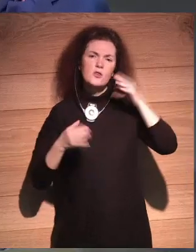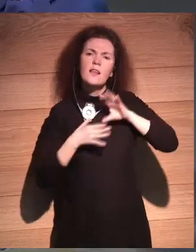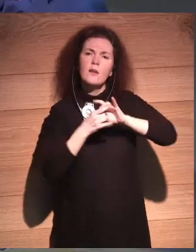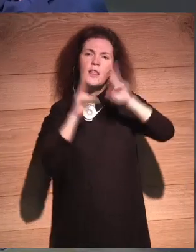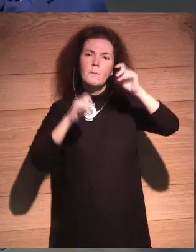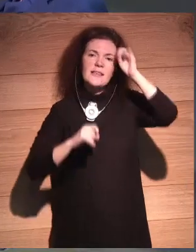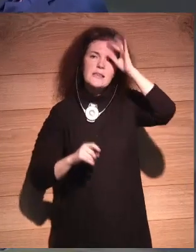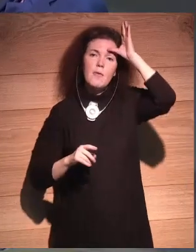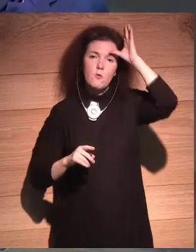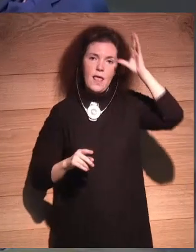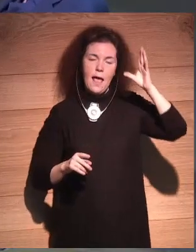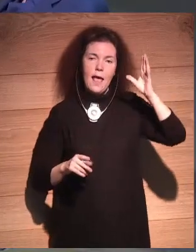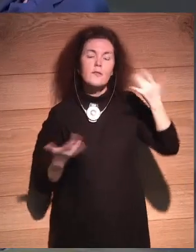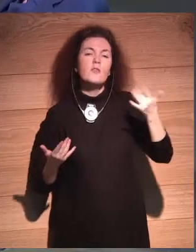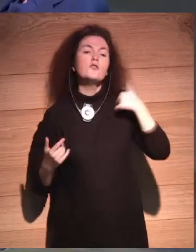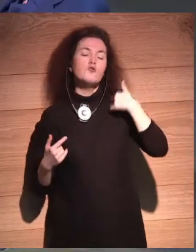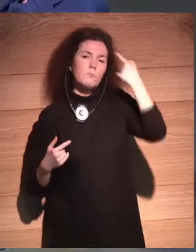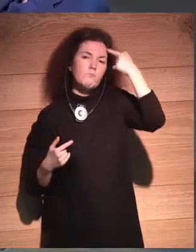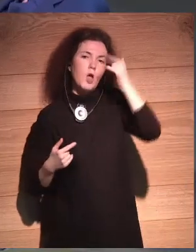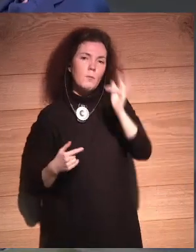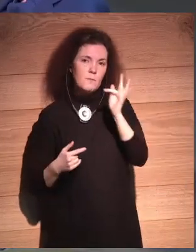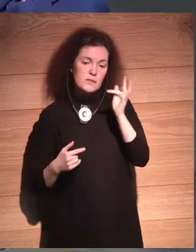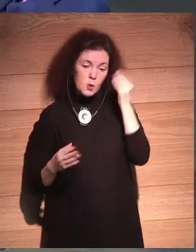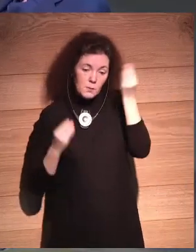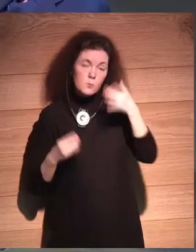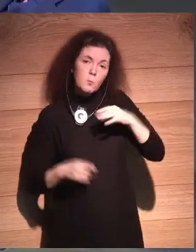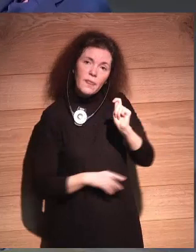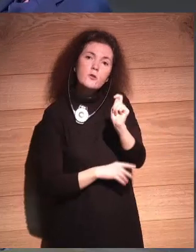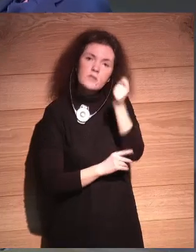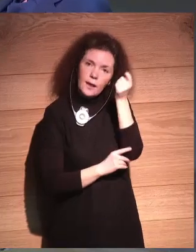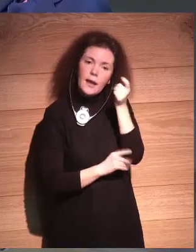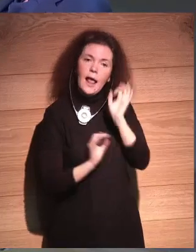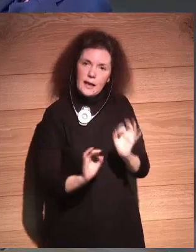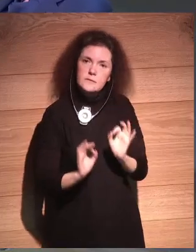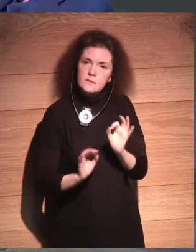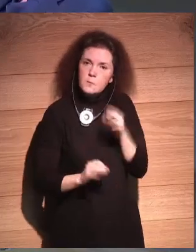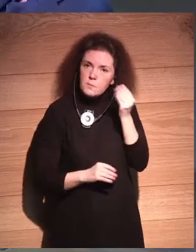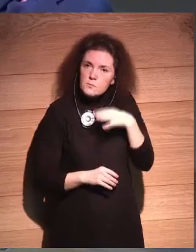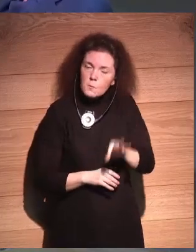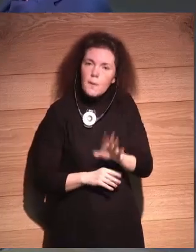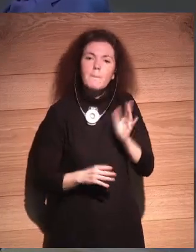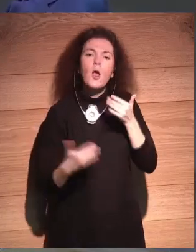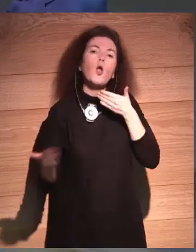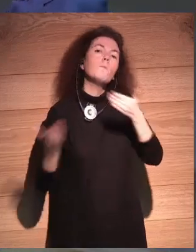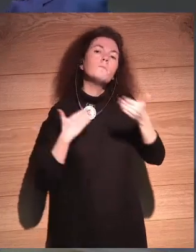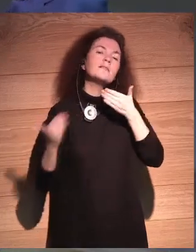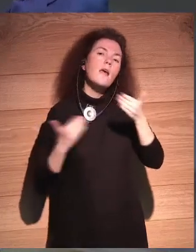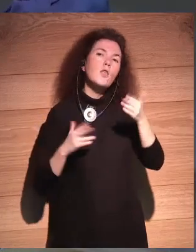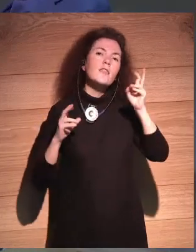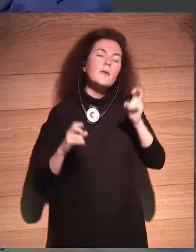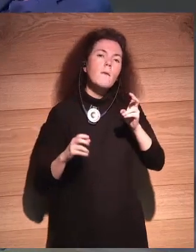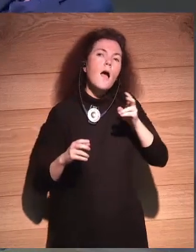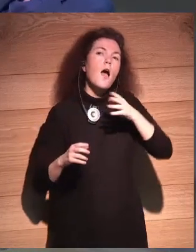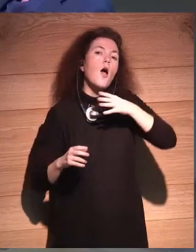sabiduría. Así que yo soy optimista, yo creo que podemos conseguir que esto sea así, pero la conversación no debe ser sobre